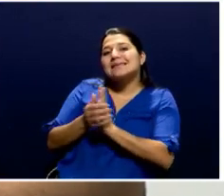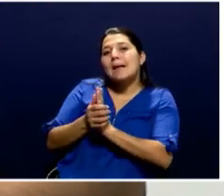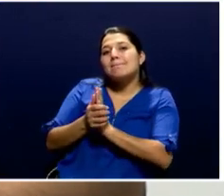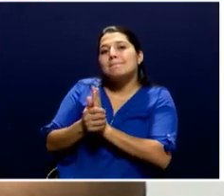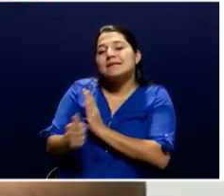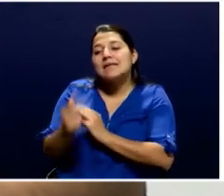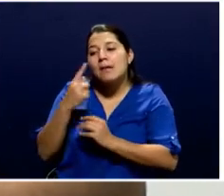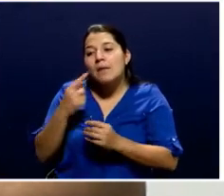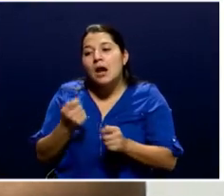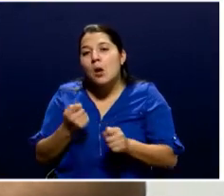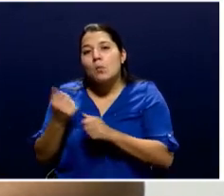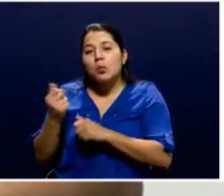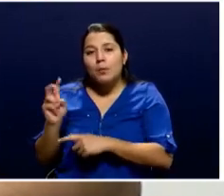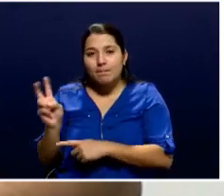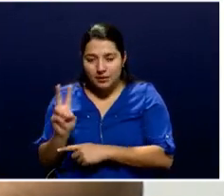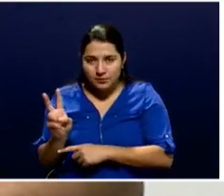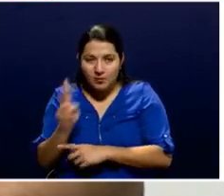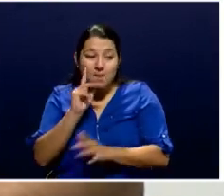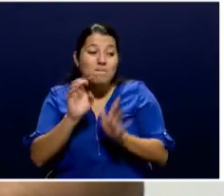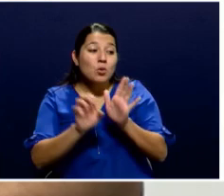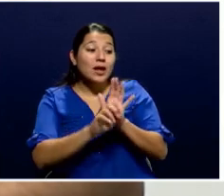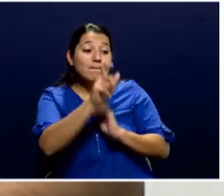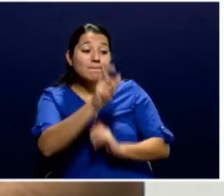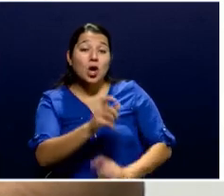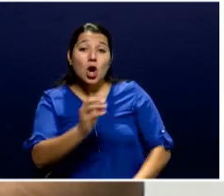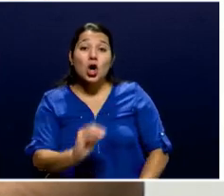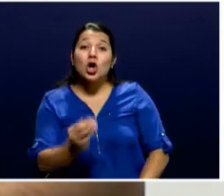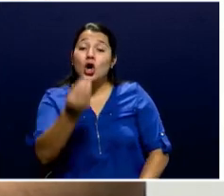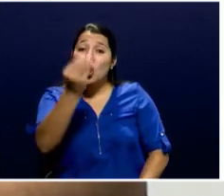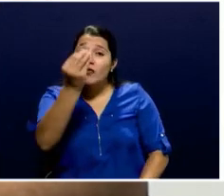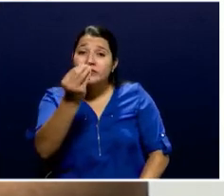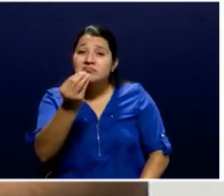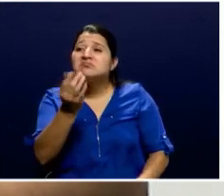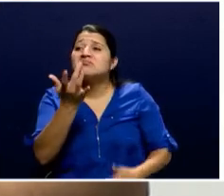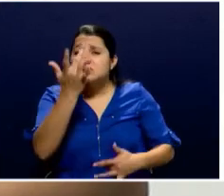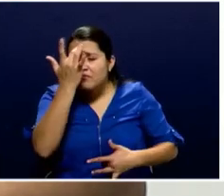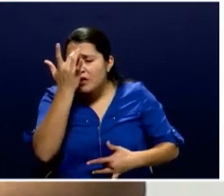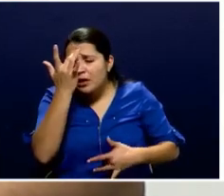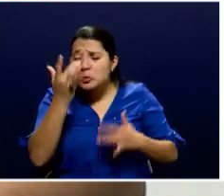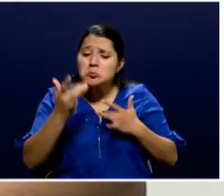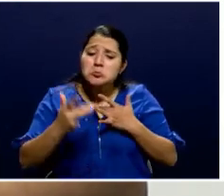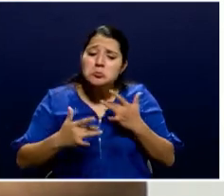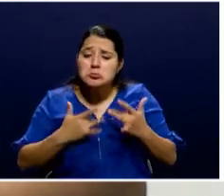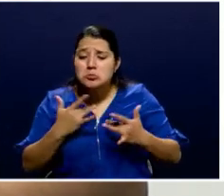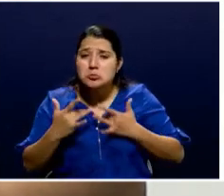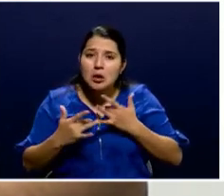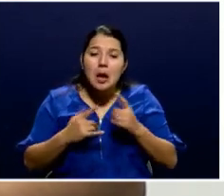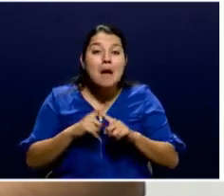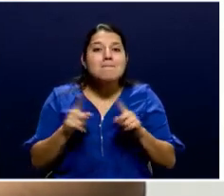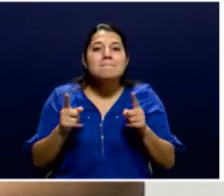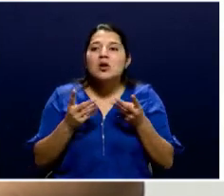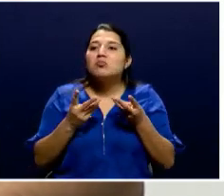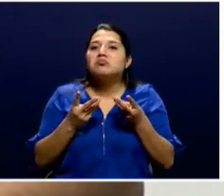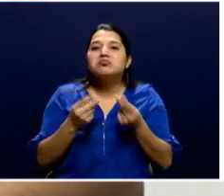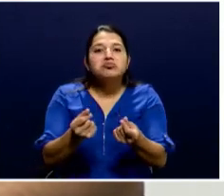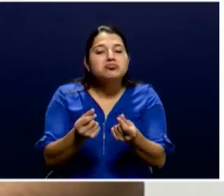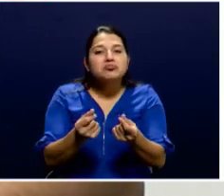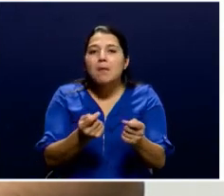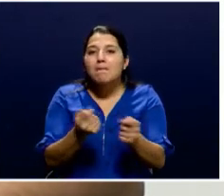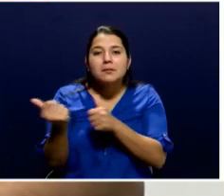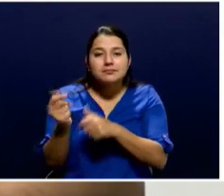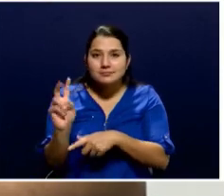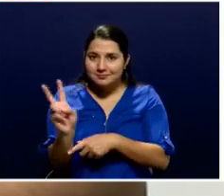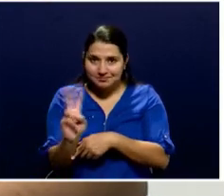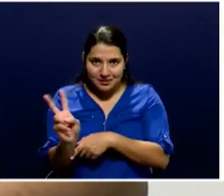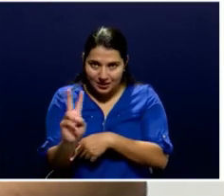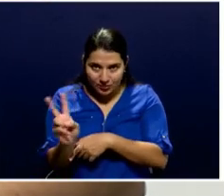le dé una neumonía viral, va a recuperarse en un alto porcentaje de esa neumonía viral, simplemente